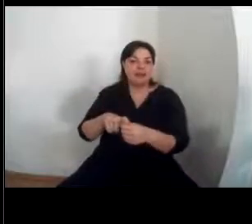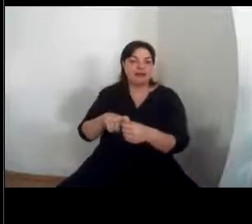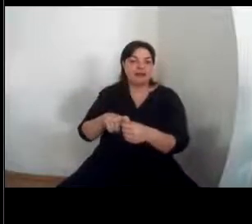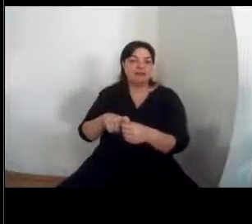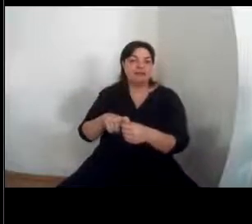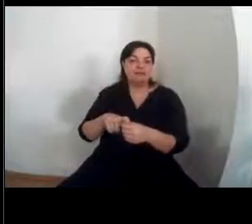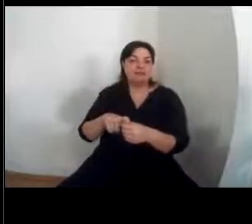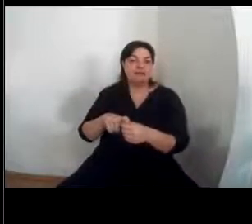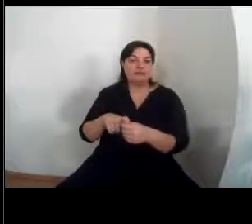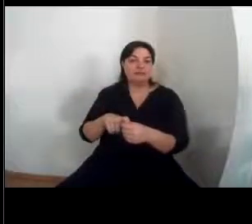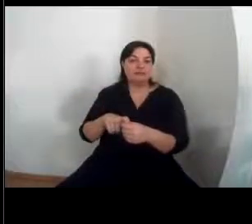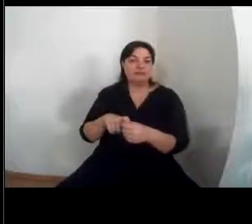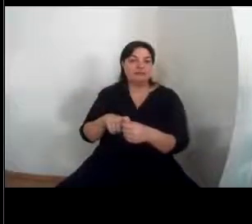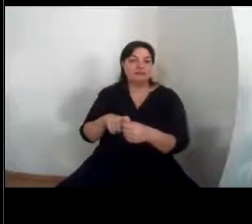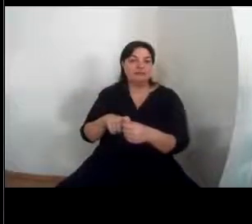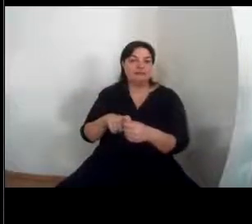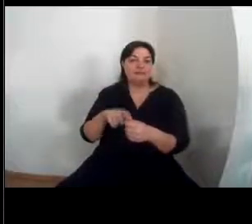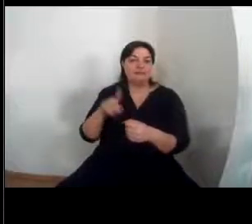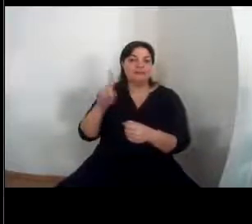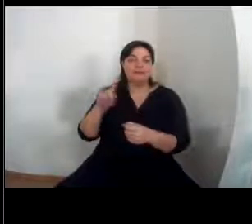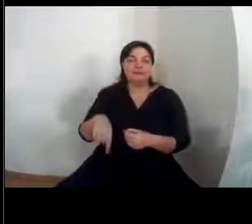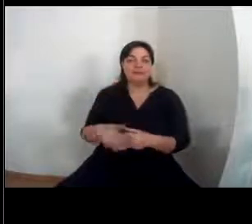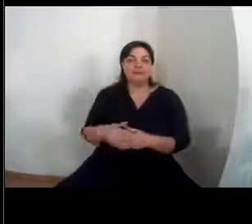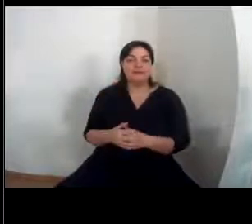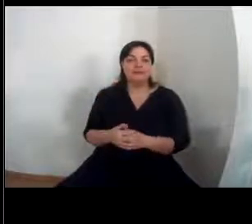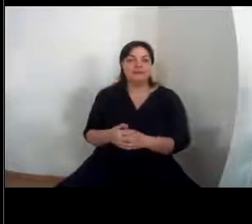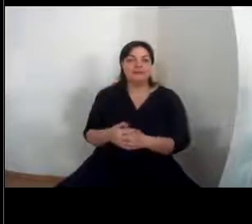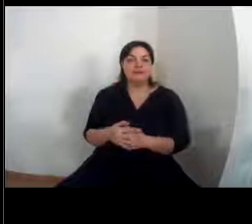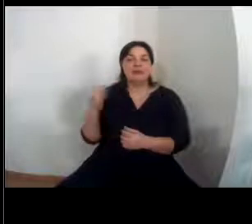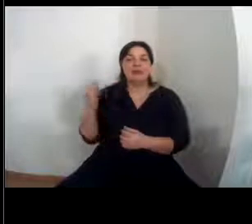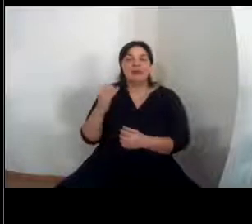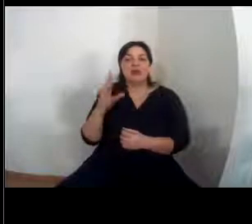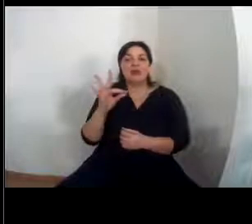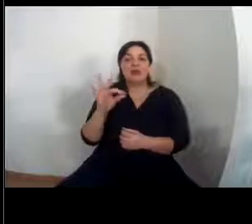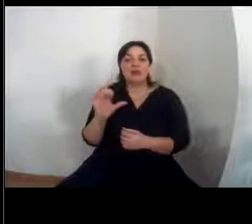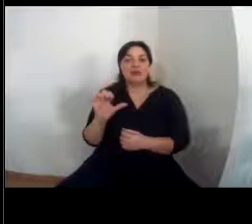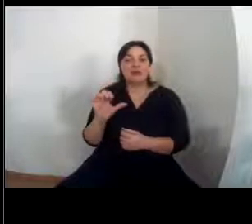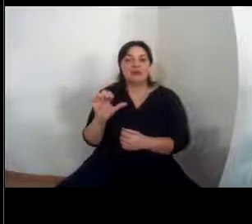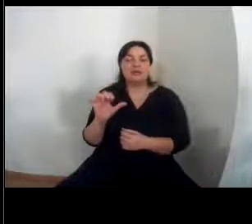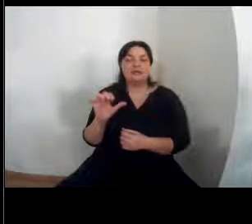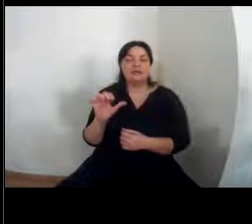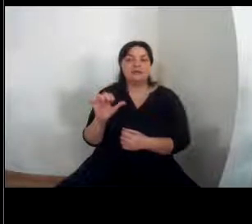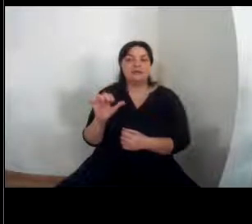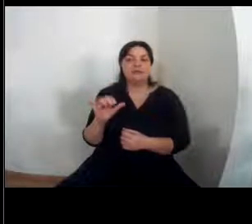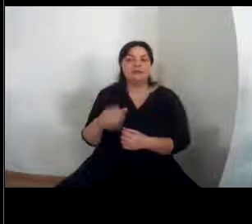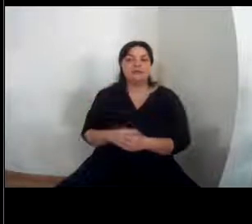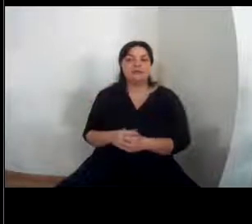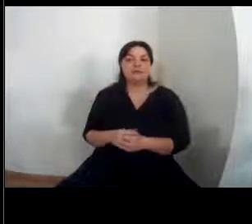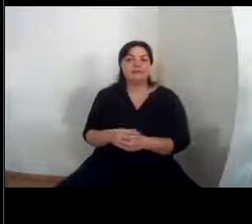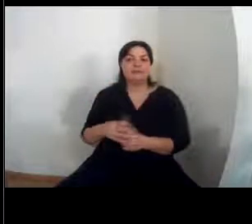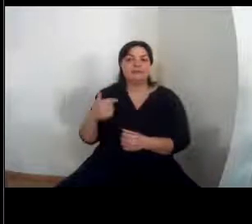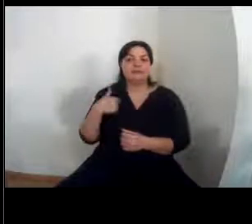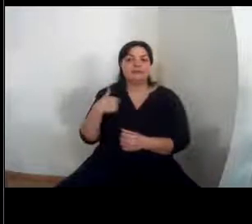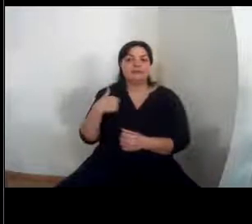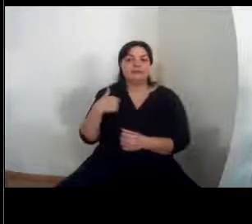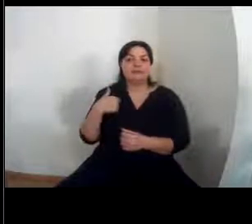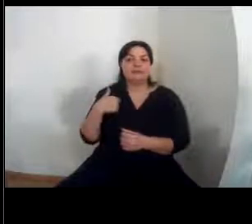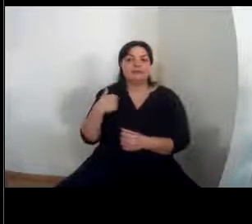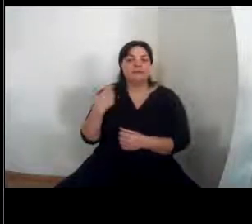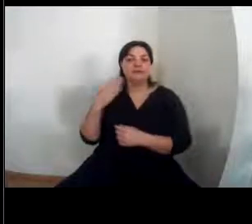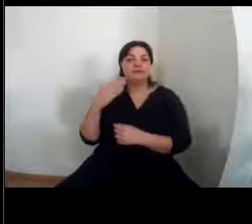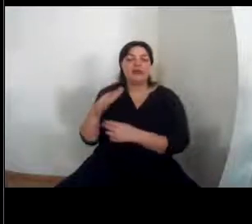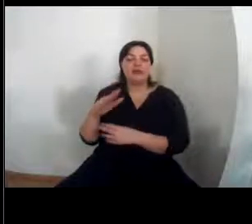webinario. Y como decía José hace un momento, mi presentación